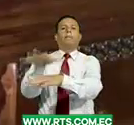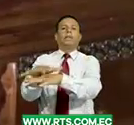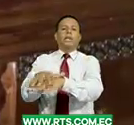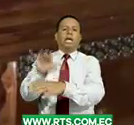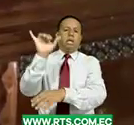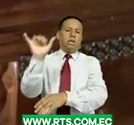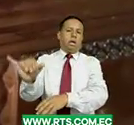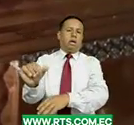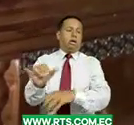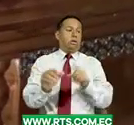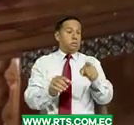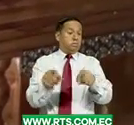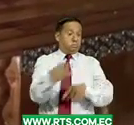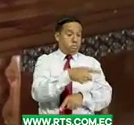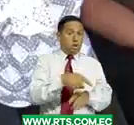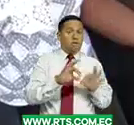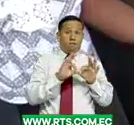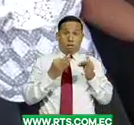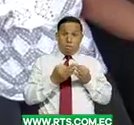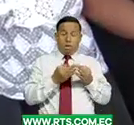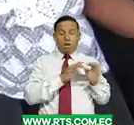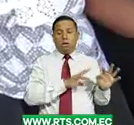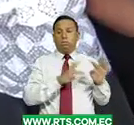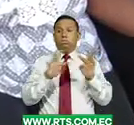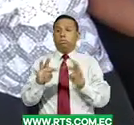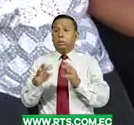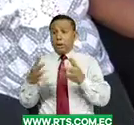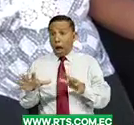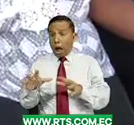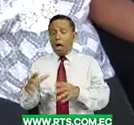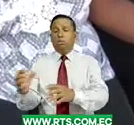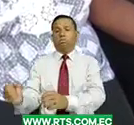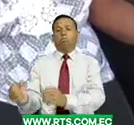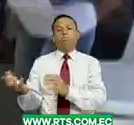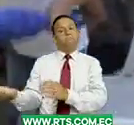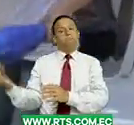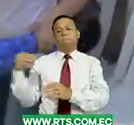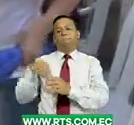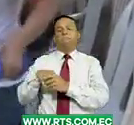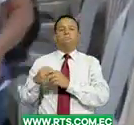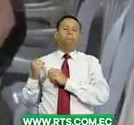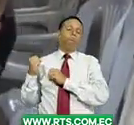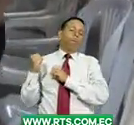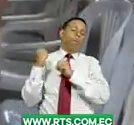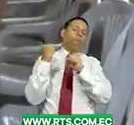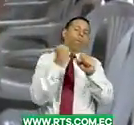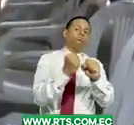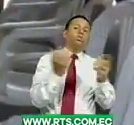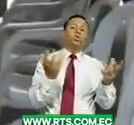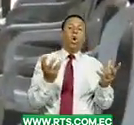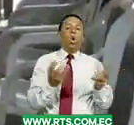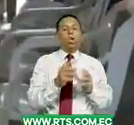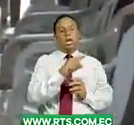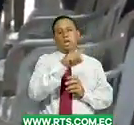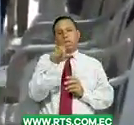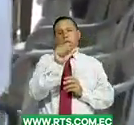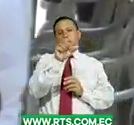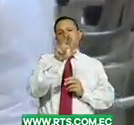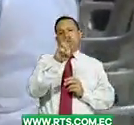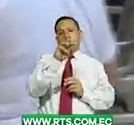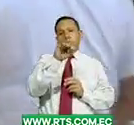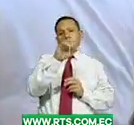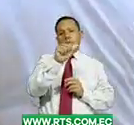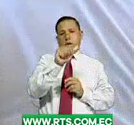sus familiares los retiraron y los llevaron a su ciudad natal. Salazar está siendo velado en Zaruma, mientras Gavilanes en el